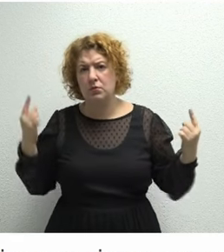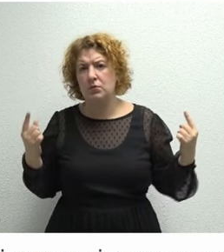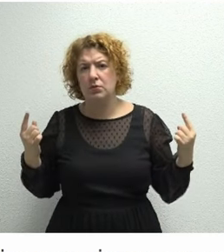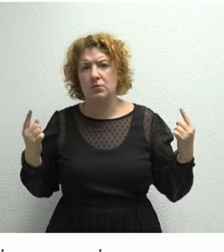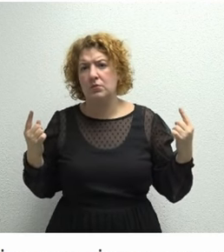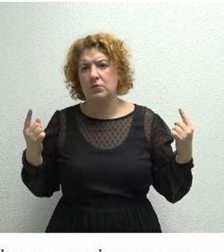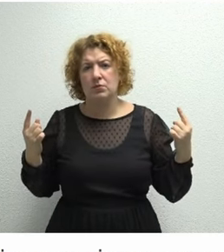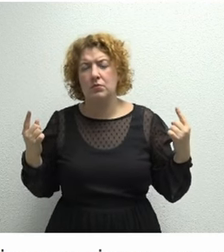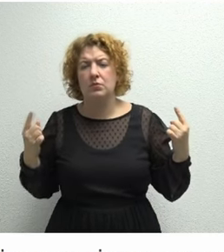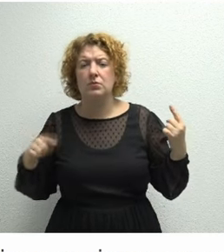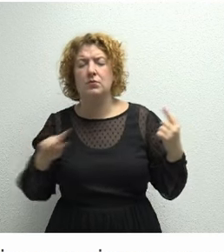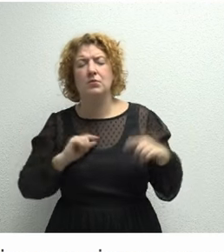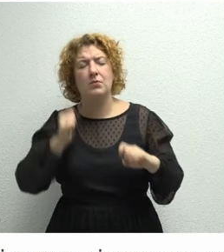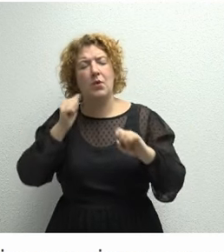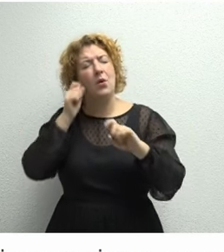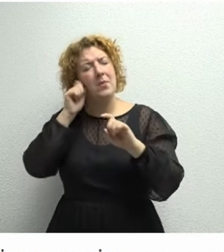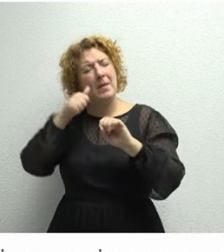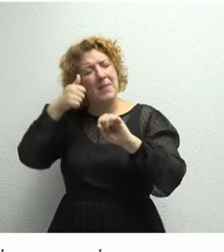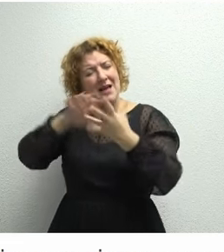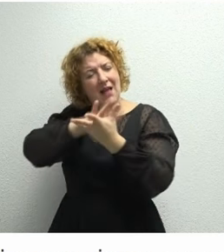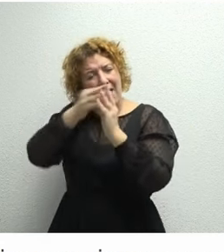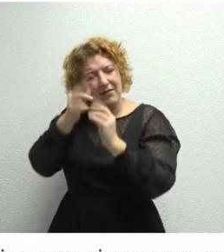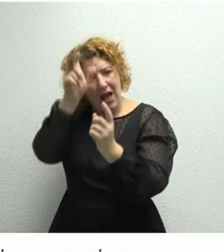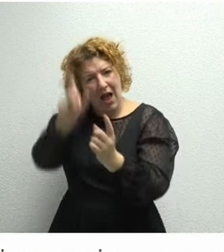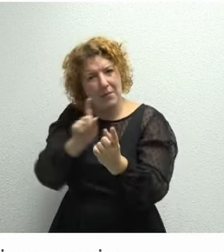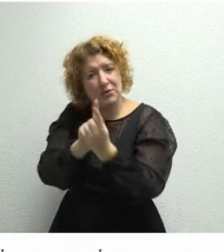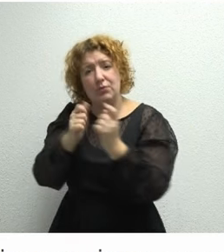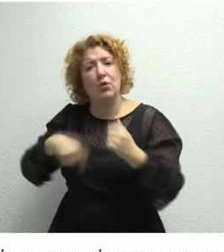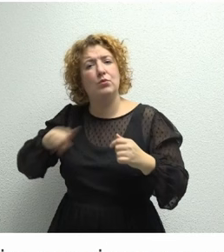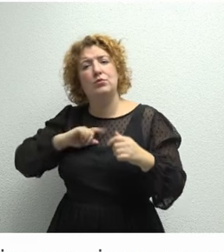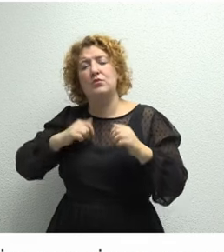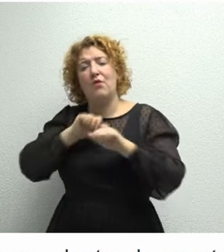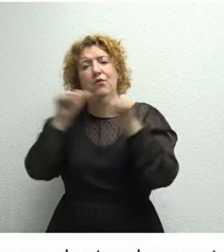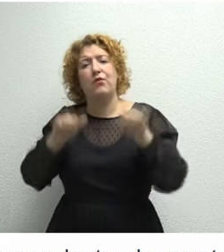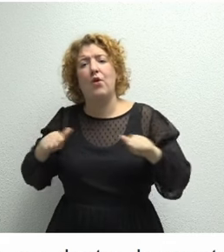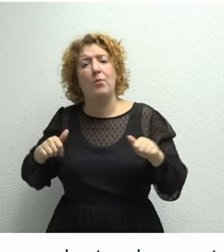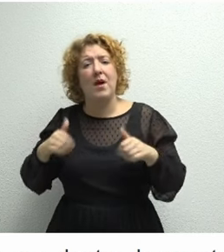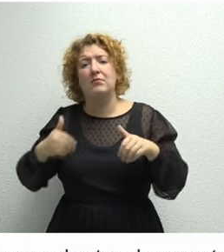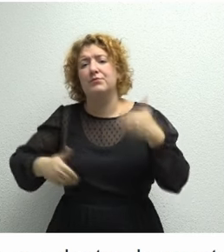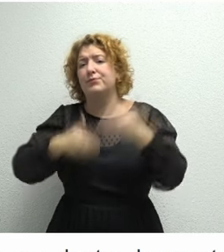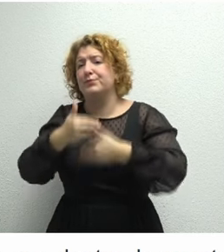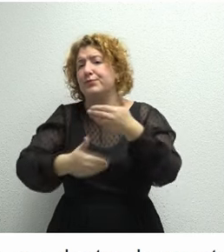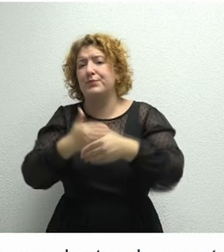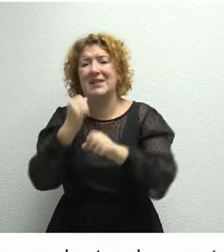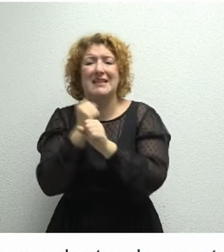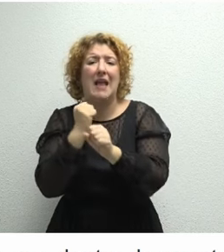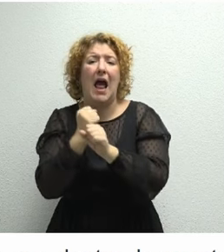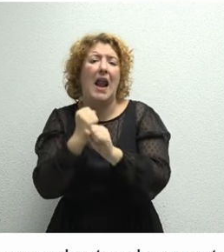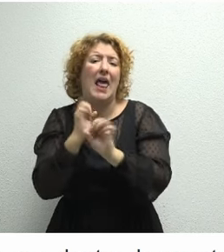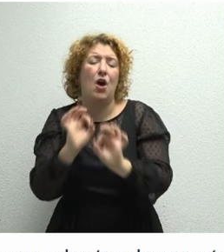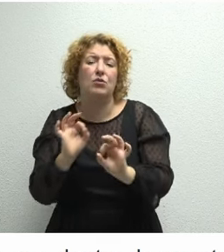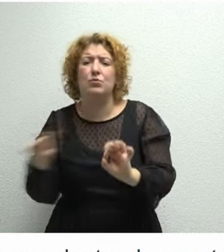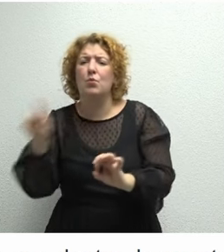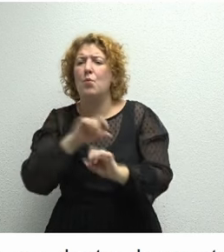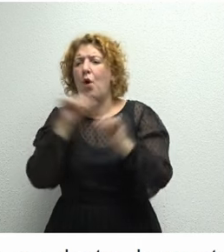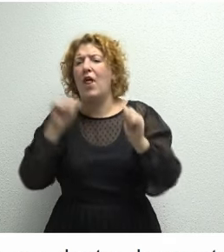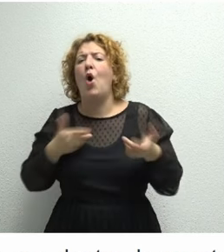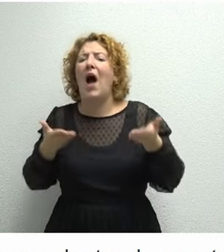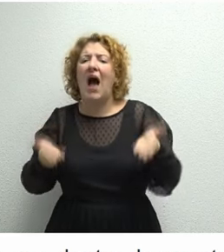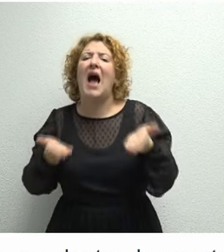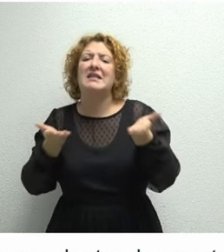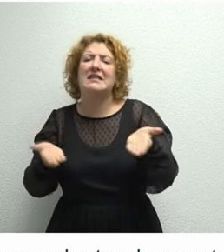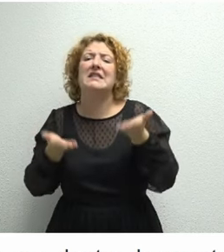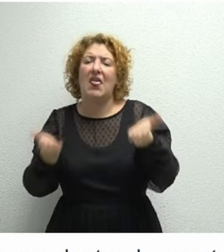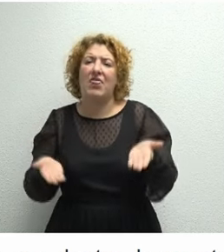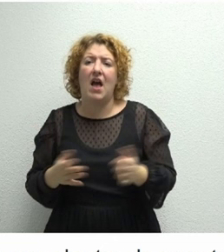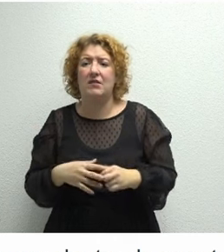Pues bueno que tengan un enfoque mucho más personalizado funcionan por por por bueno por tarea un modelo muy asistencial y y